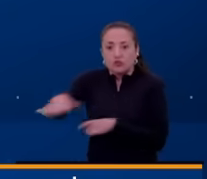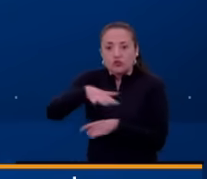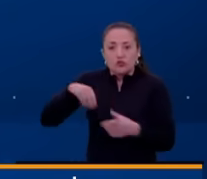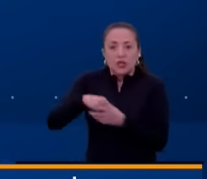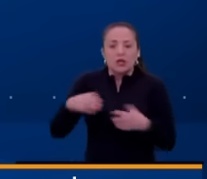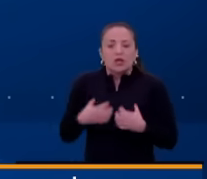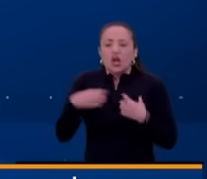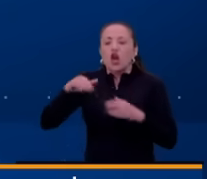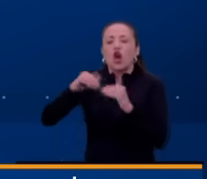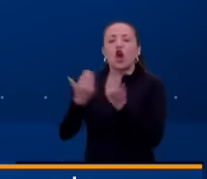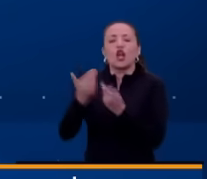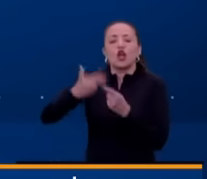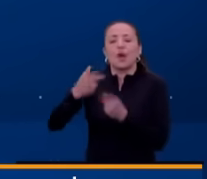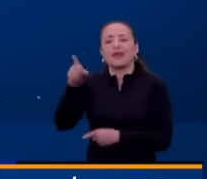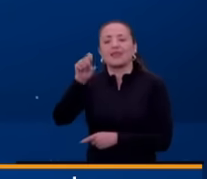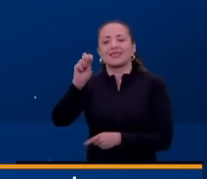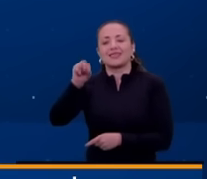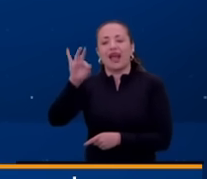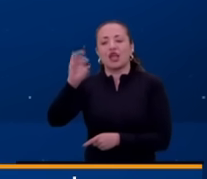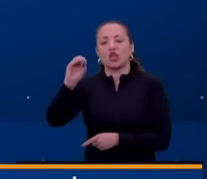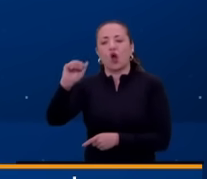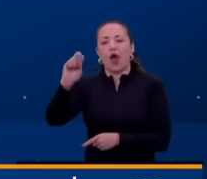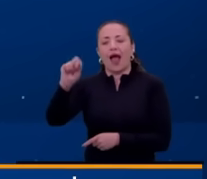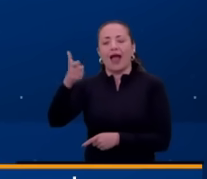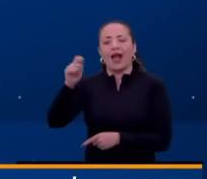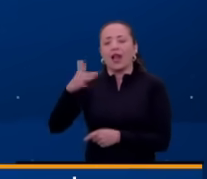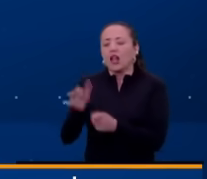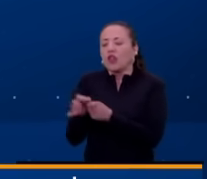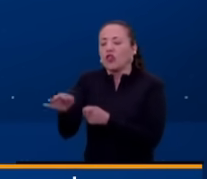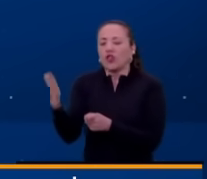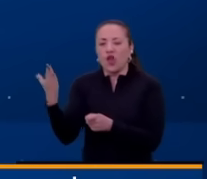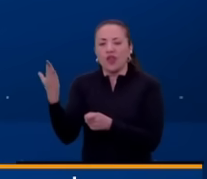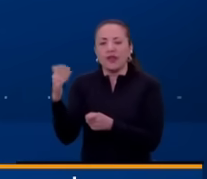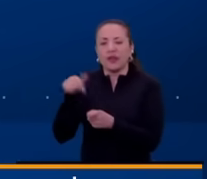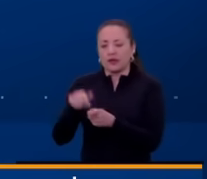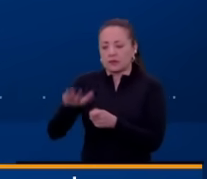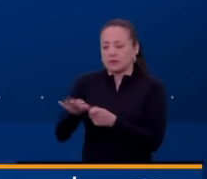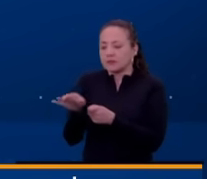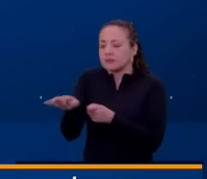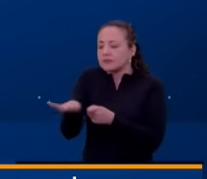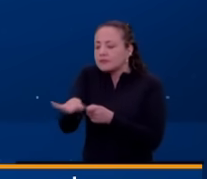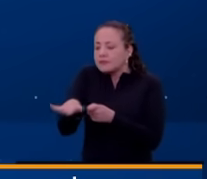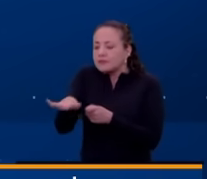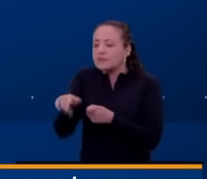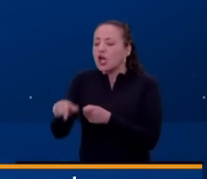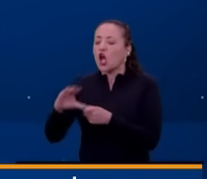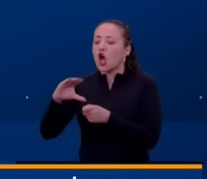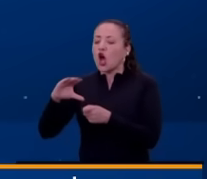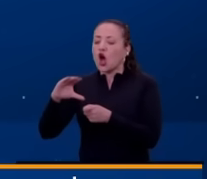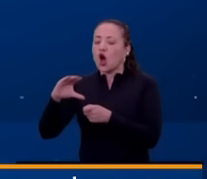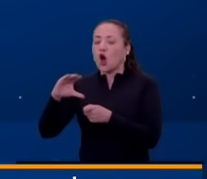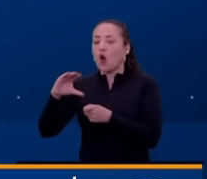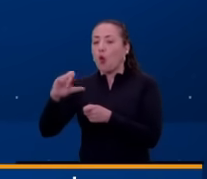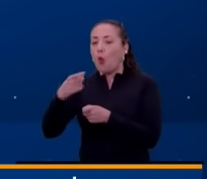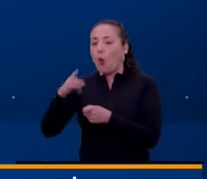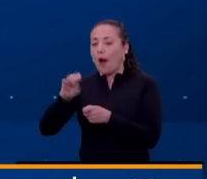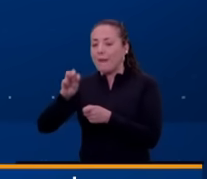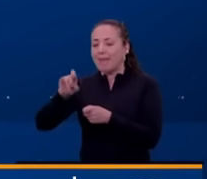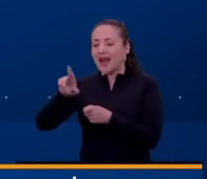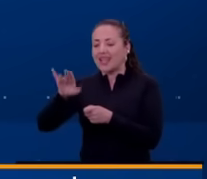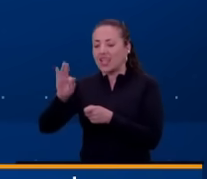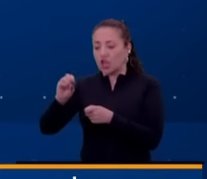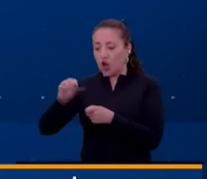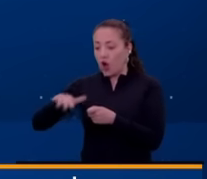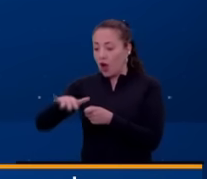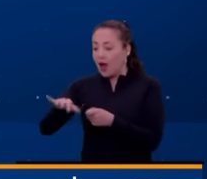Santo Ángel. Esto ocurre en el municipio del Carmen, en el corregimiento Guamalito, en norte de Santander. Esto pues